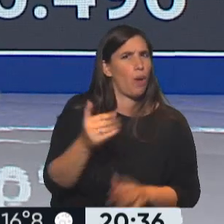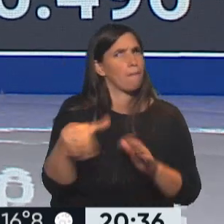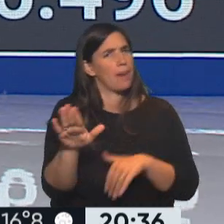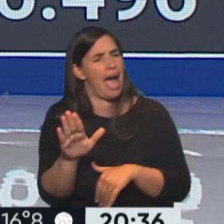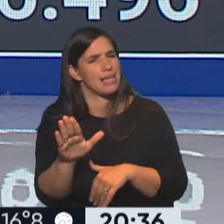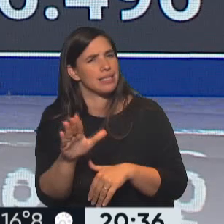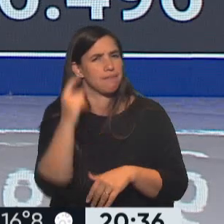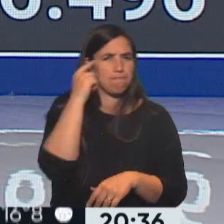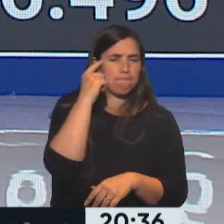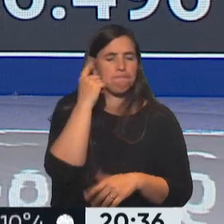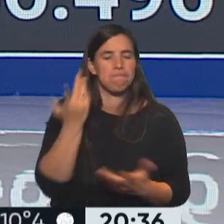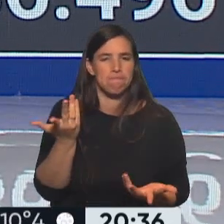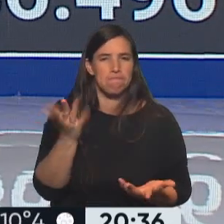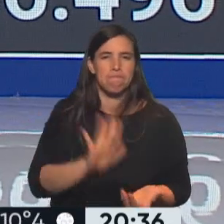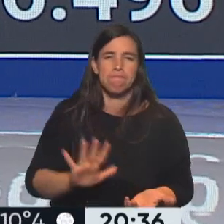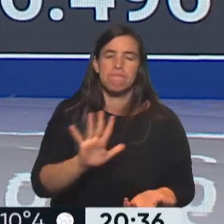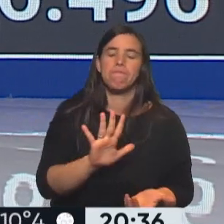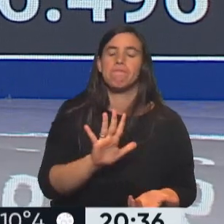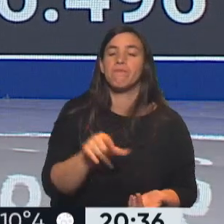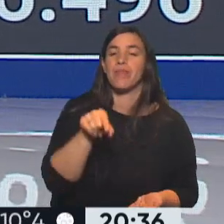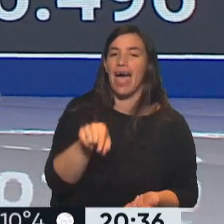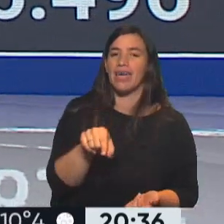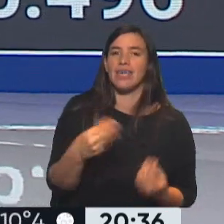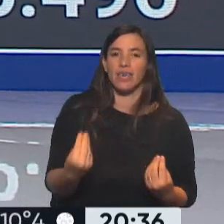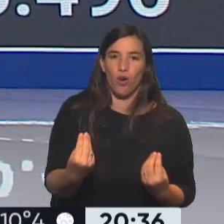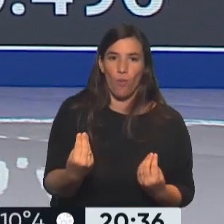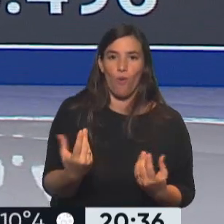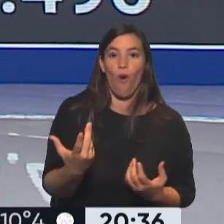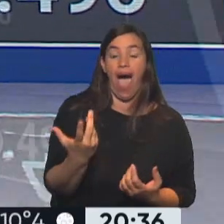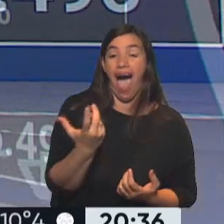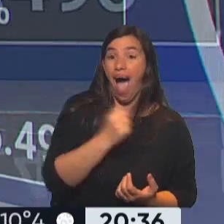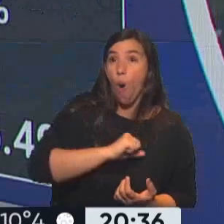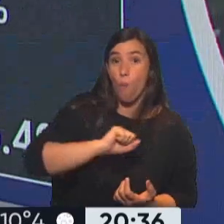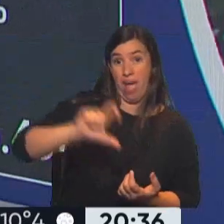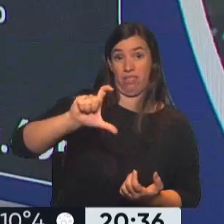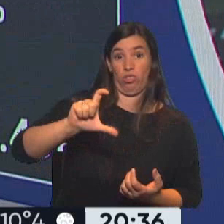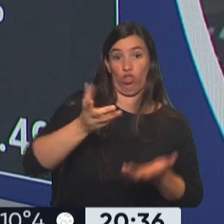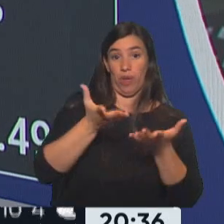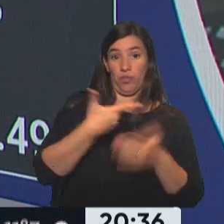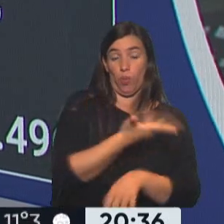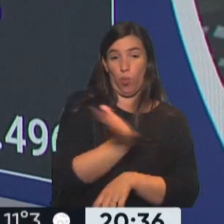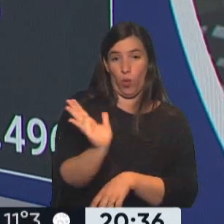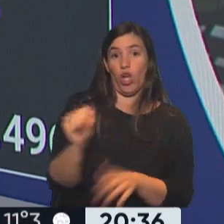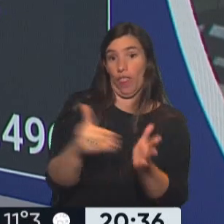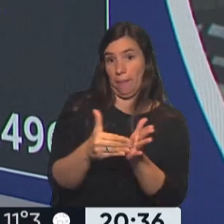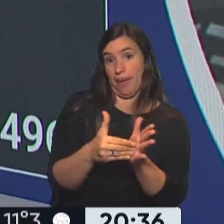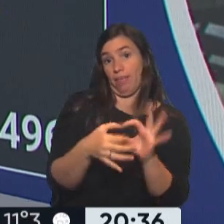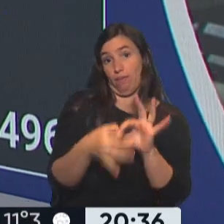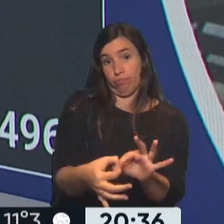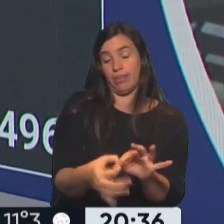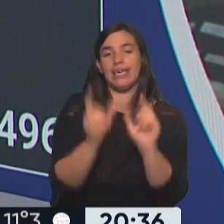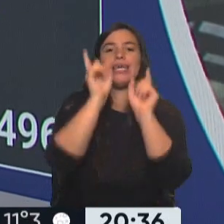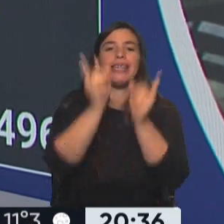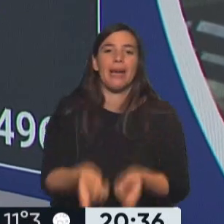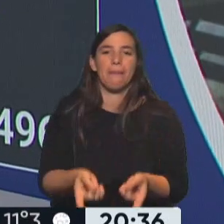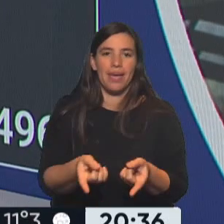Bueno, recordemos que ahí uno de los principales factores son los aumentos de los servicios públicos y, como veías recién, también va a impactar esta definición